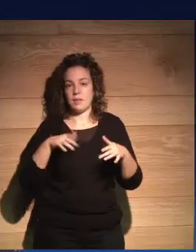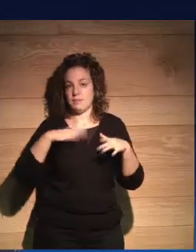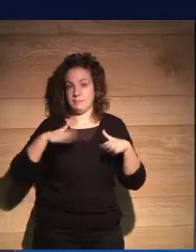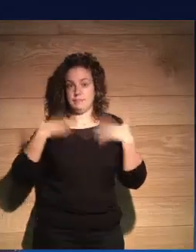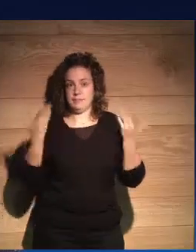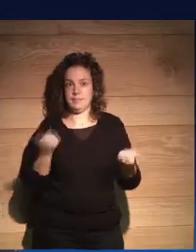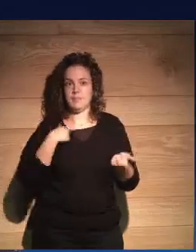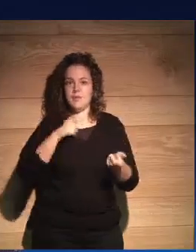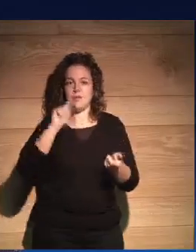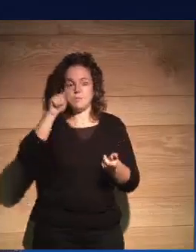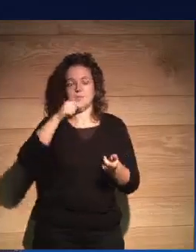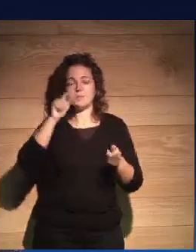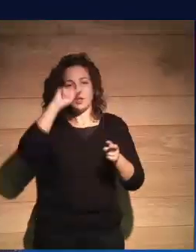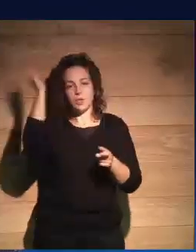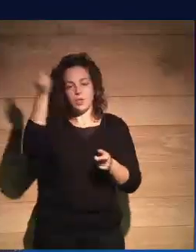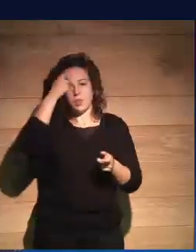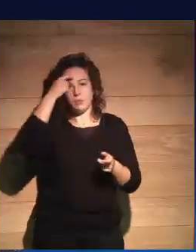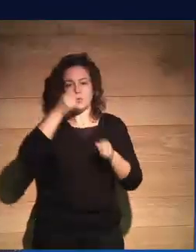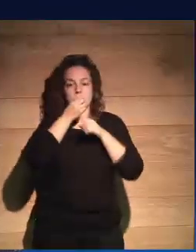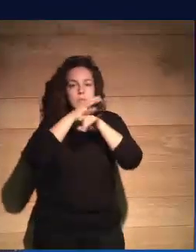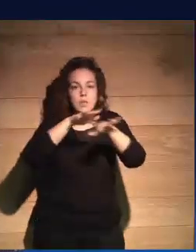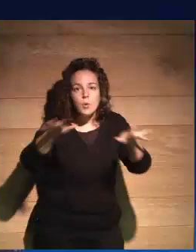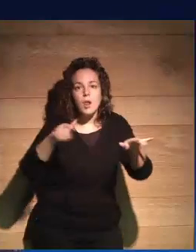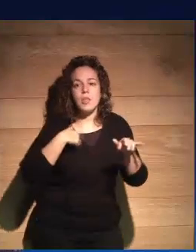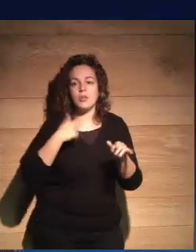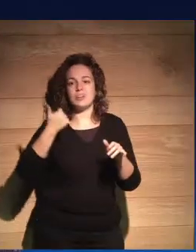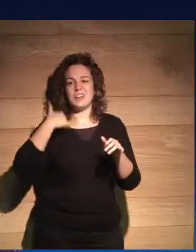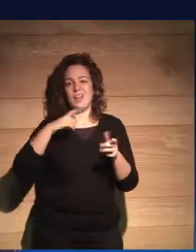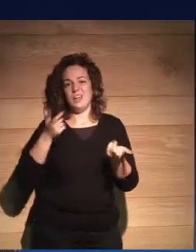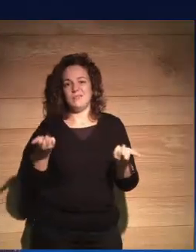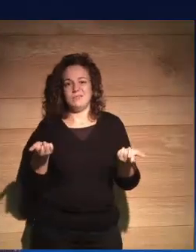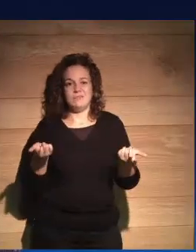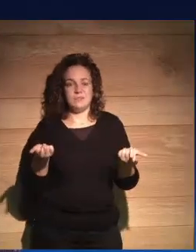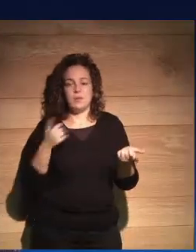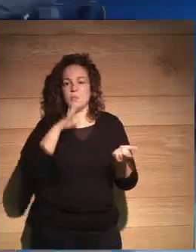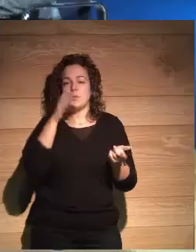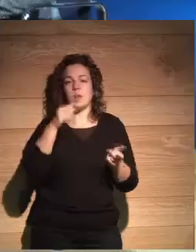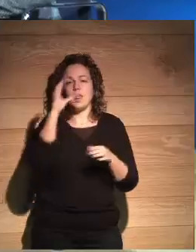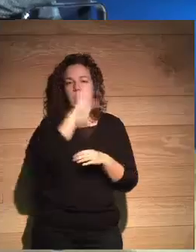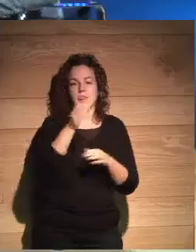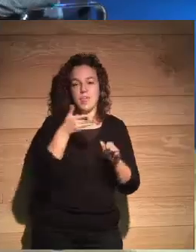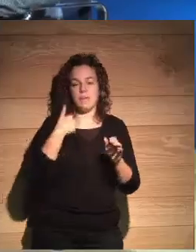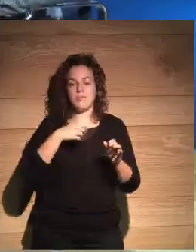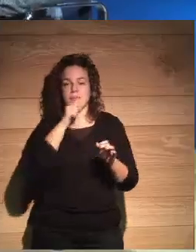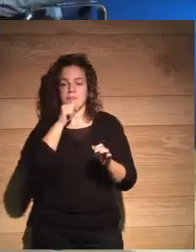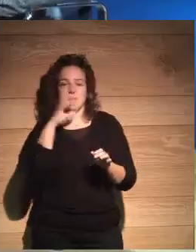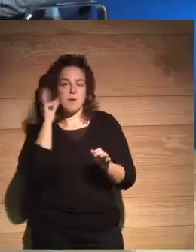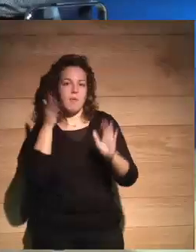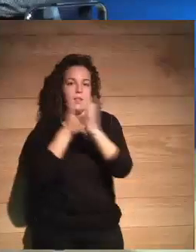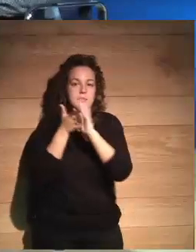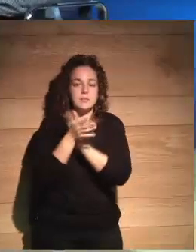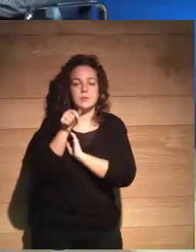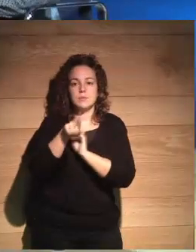concepto que en divulgación ya está súper manido y es bastante costroso, lo de la ciencia explicada a mi abuela, tú le das un